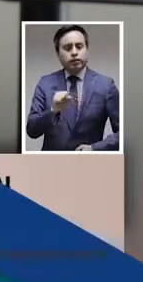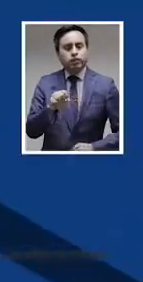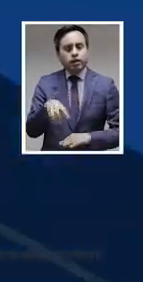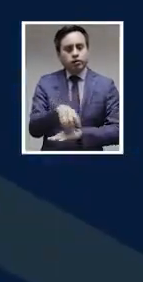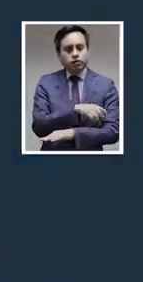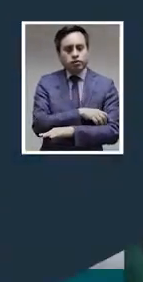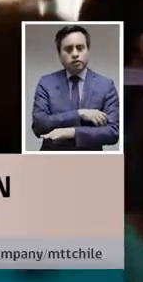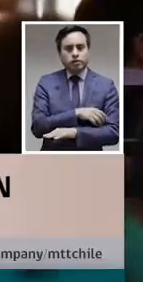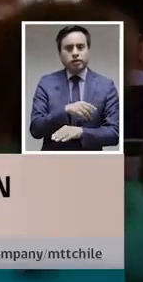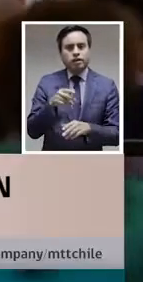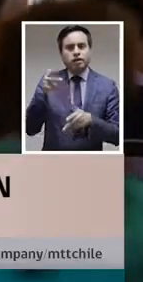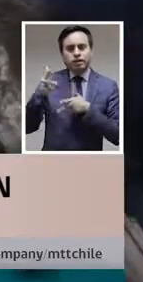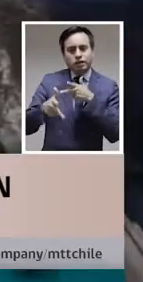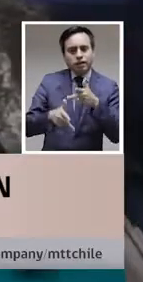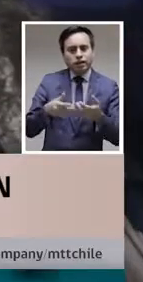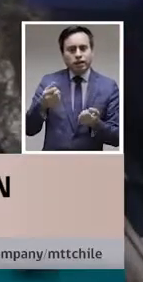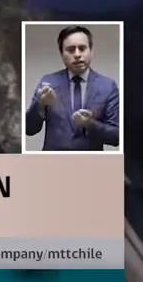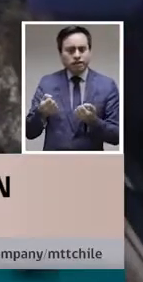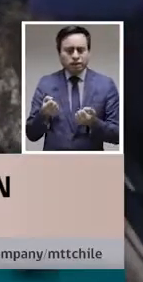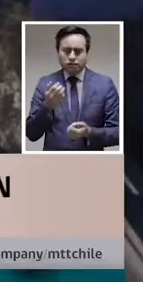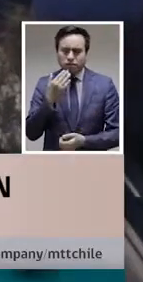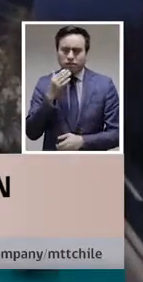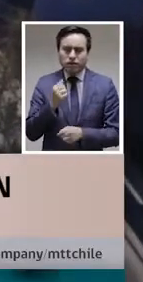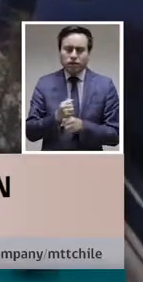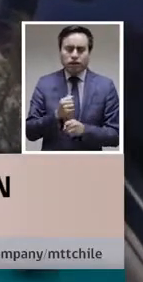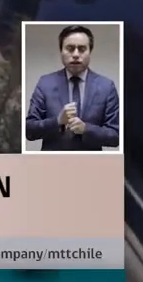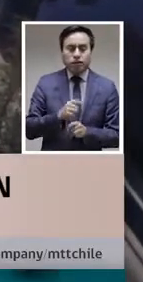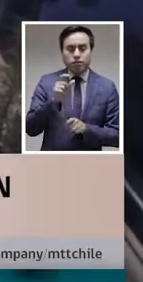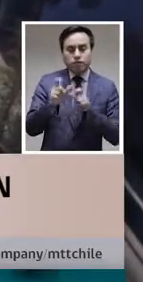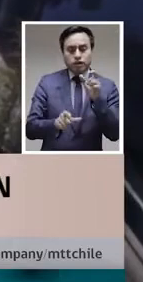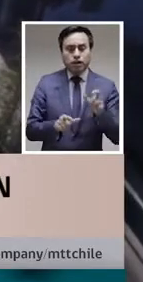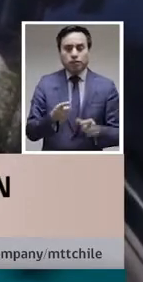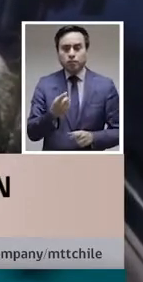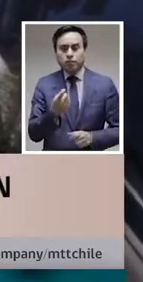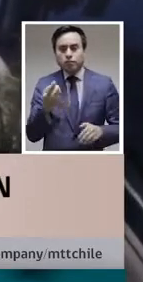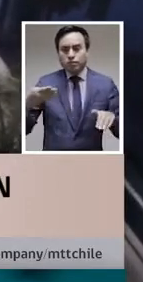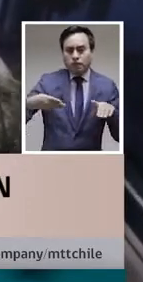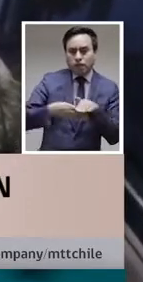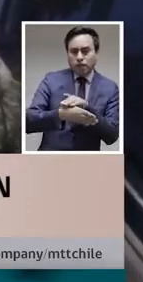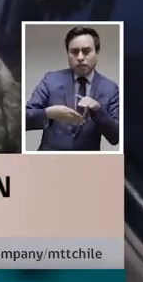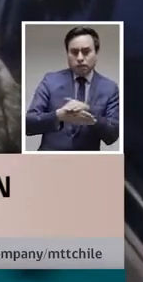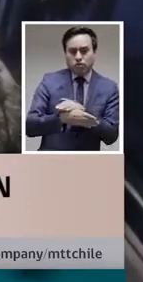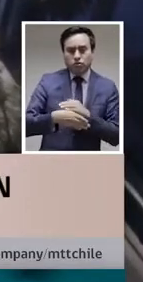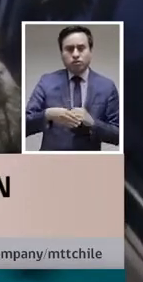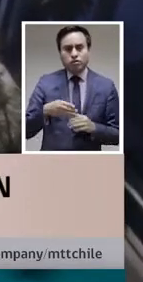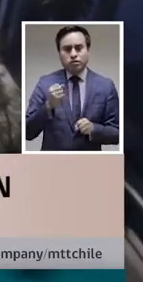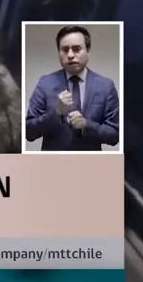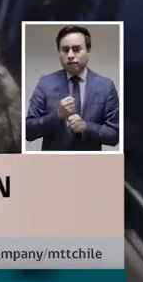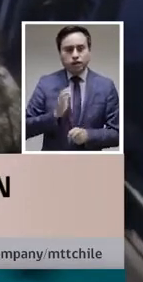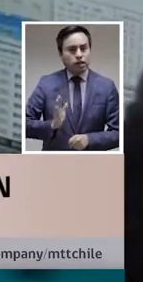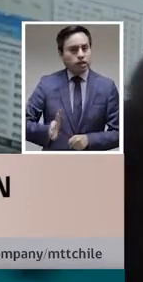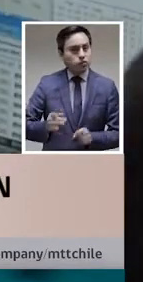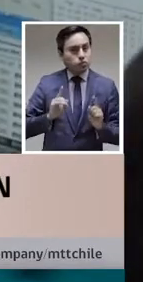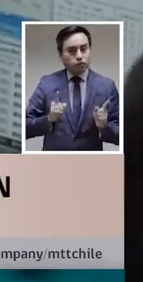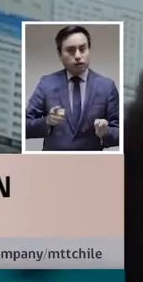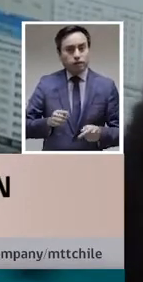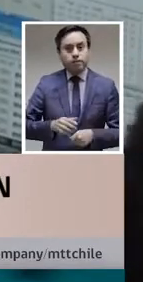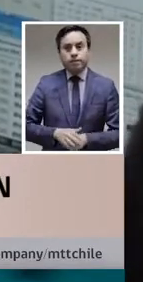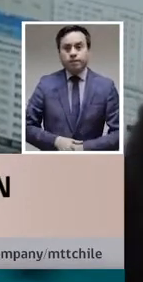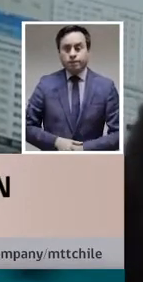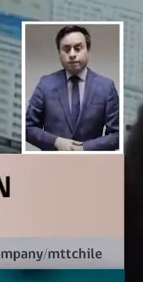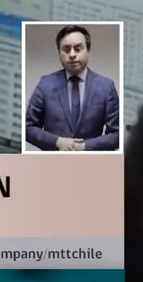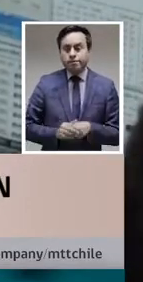los maquinistas de los trenes, al personal de boleterías que se mantuvo trabajando.